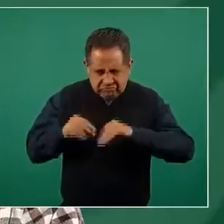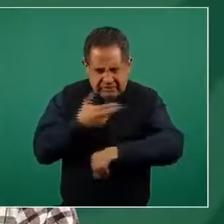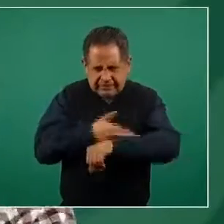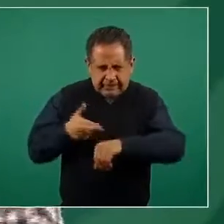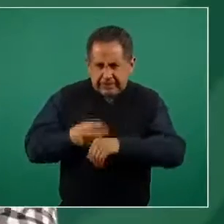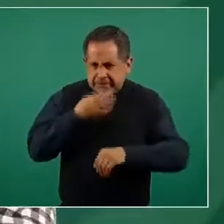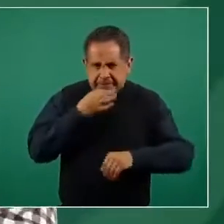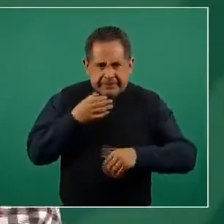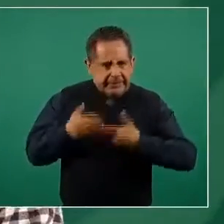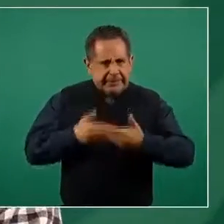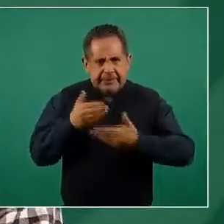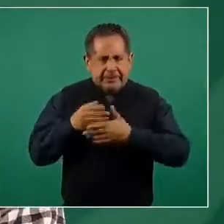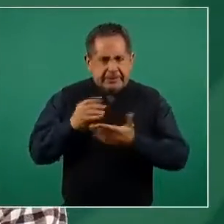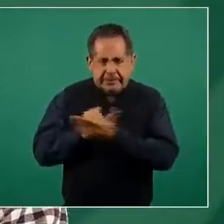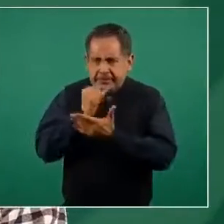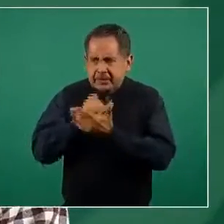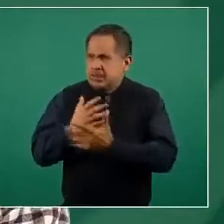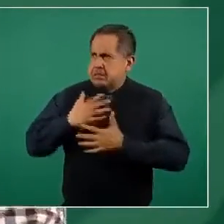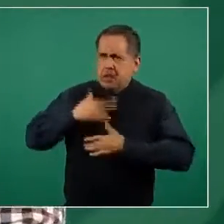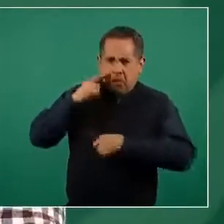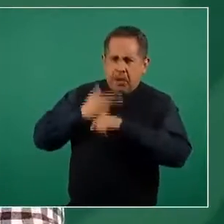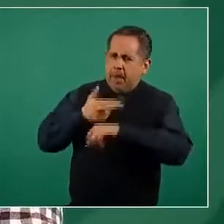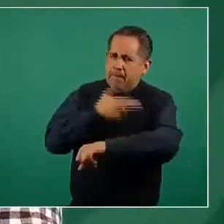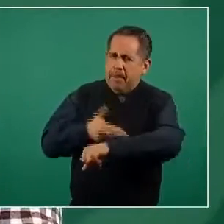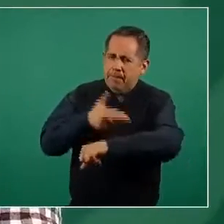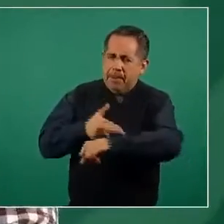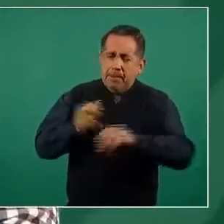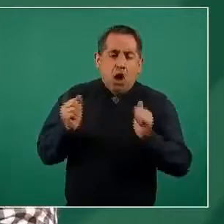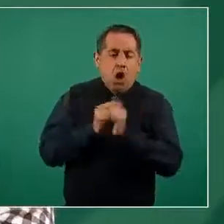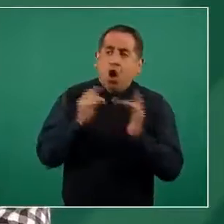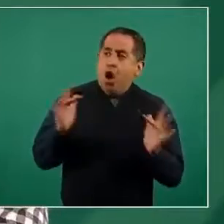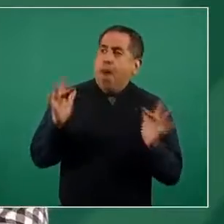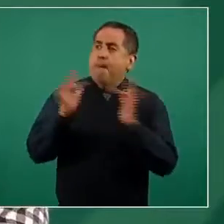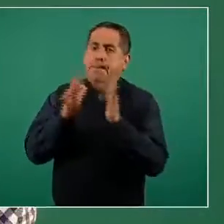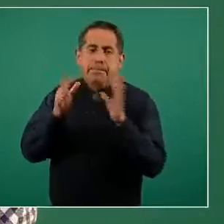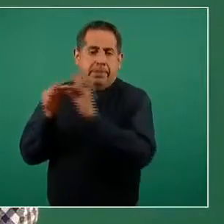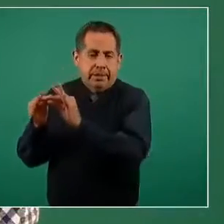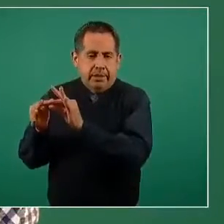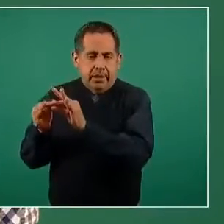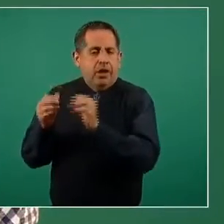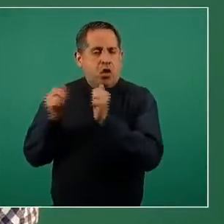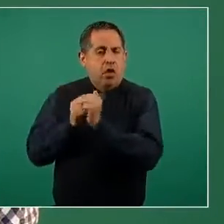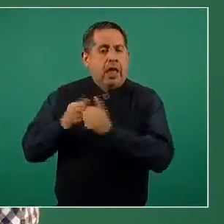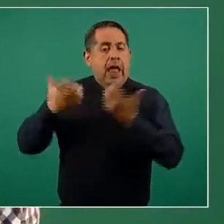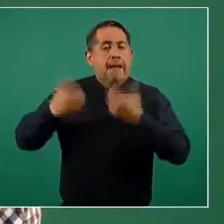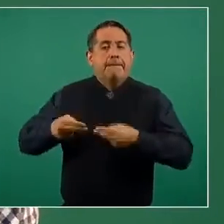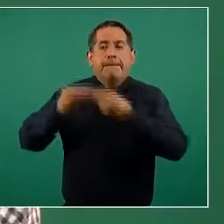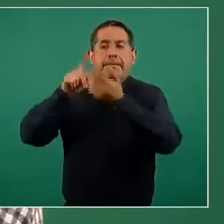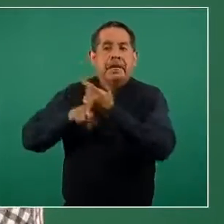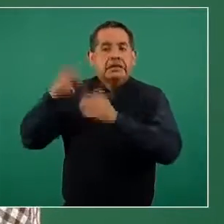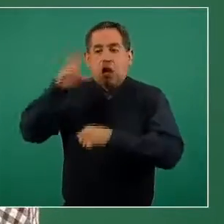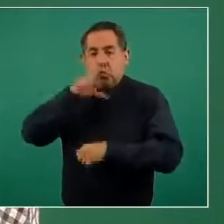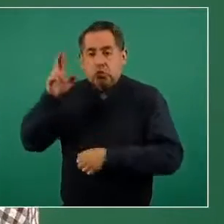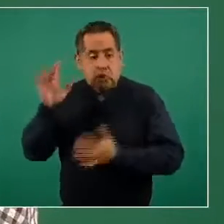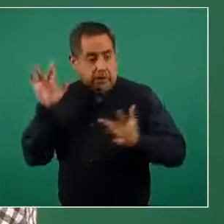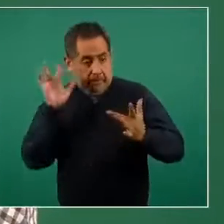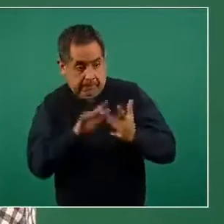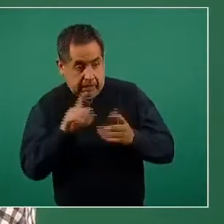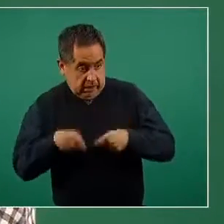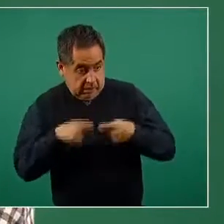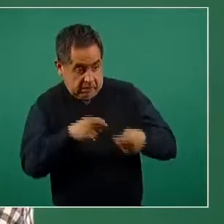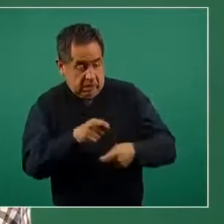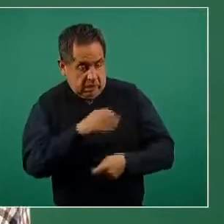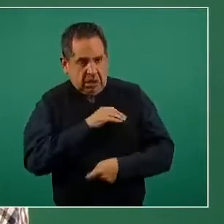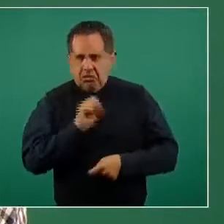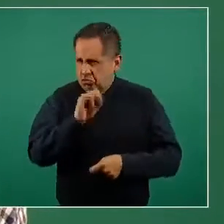frente de tomar la responsabilidad de hacer los trámites cuando las empresas correspondientes le han conferido